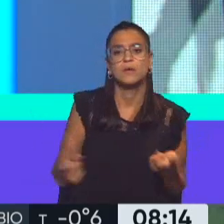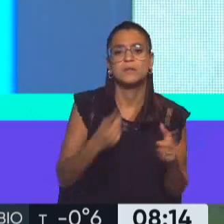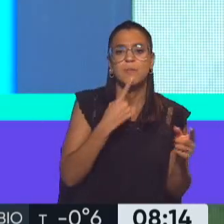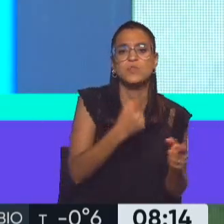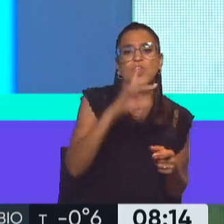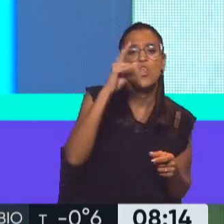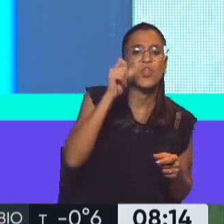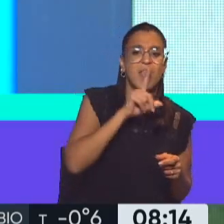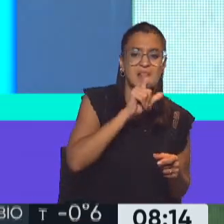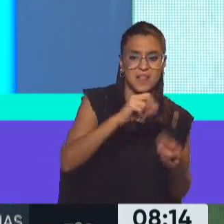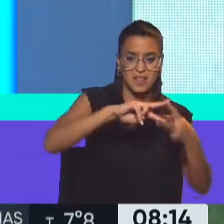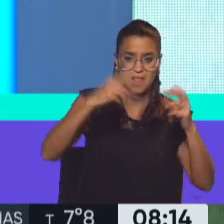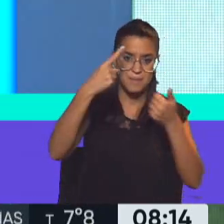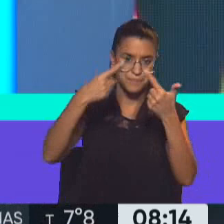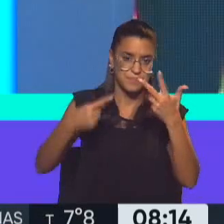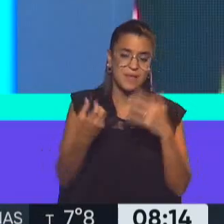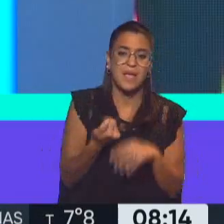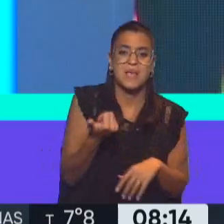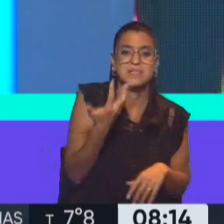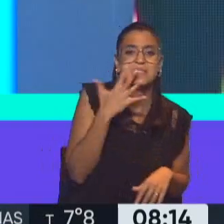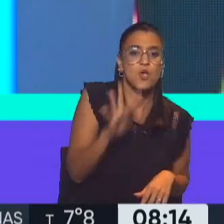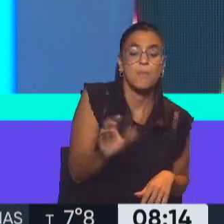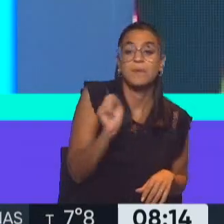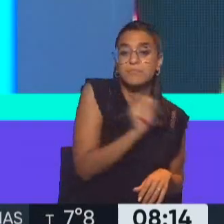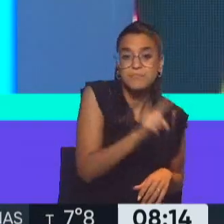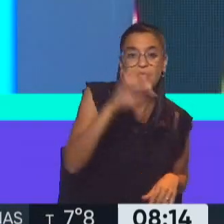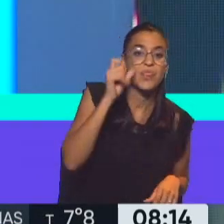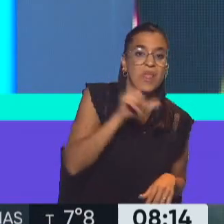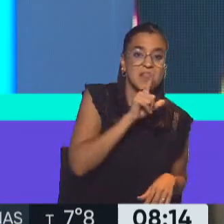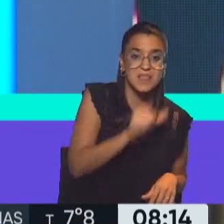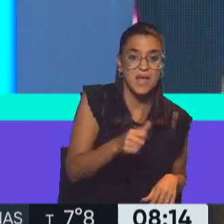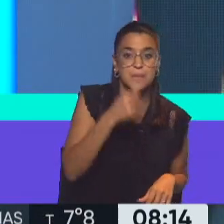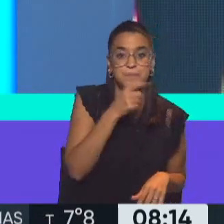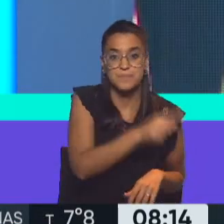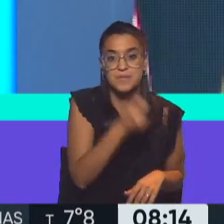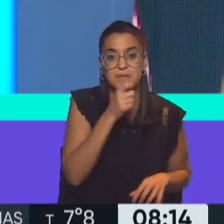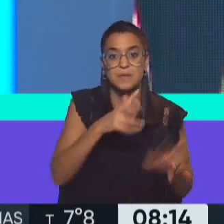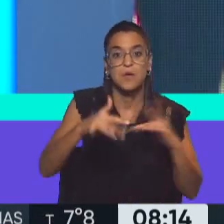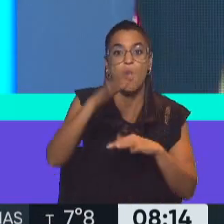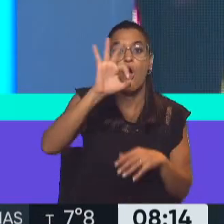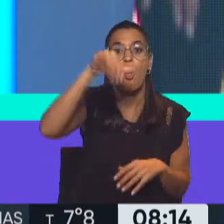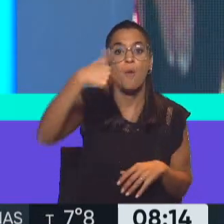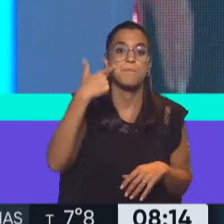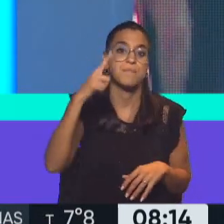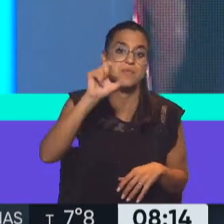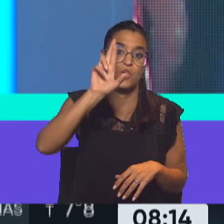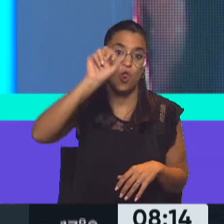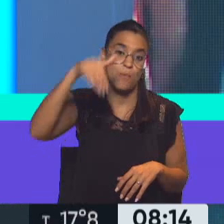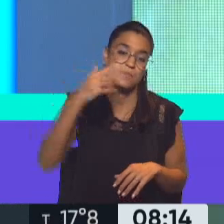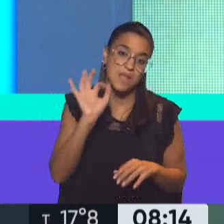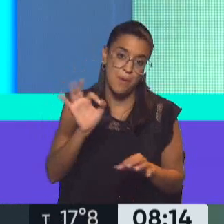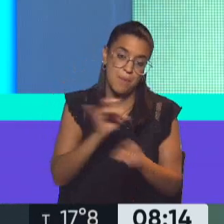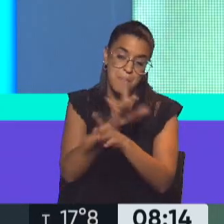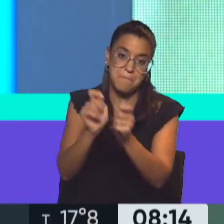de Delta, todos estos casi 5.000 casos es Delta. En la medida en que empieza a circular Omicron, sabemos que va a haber más